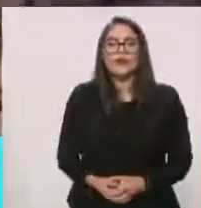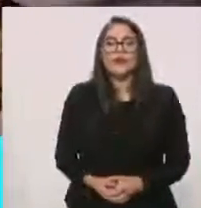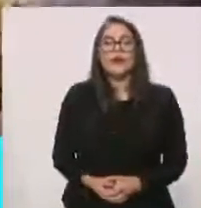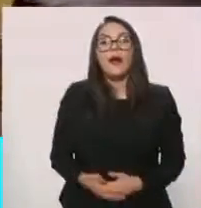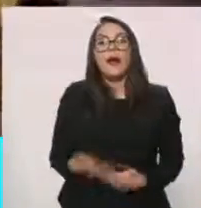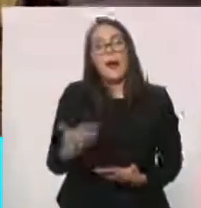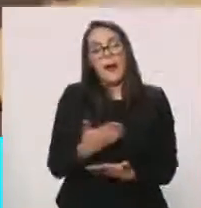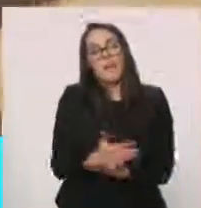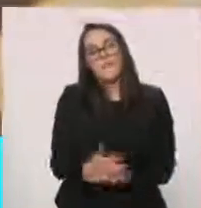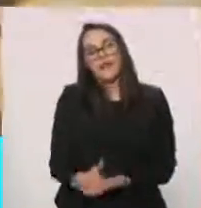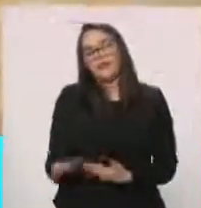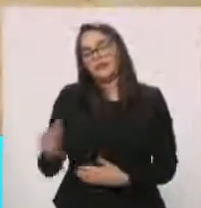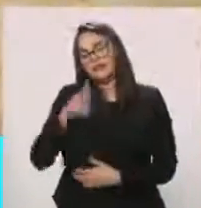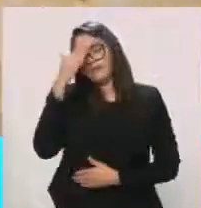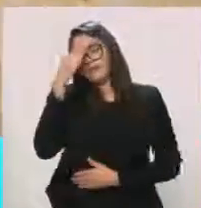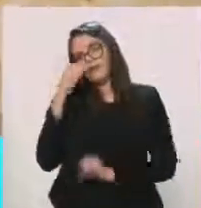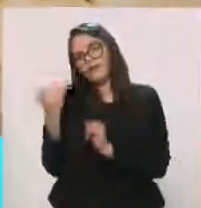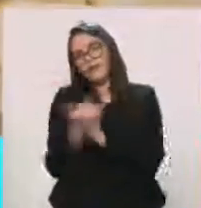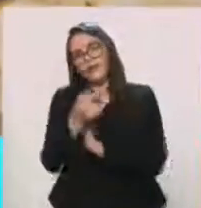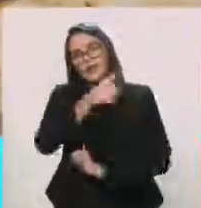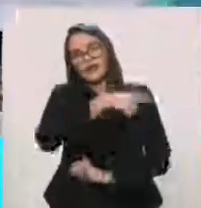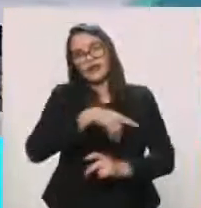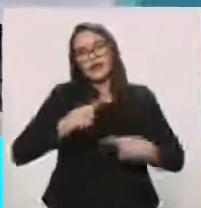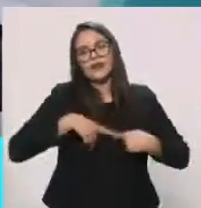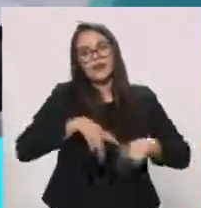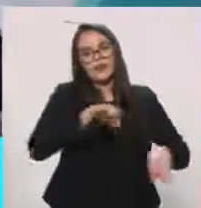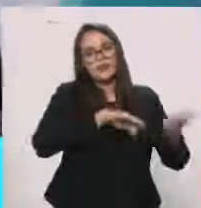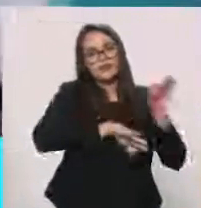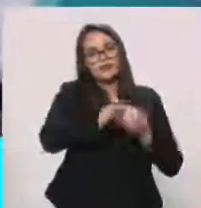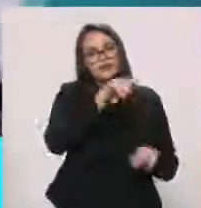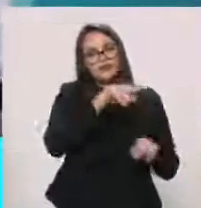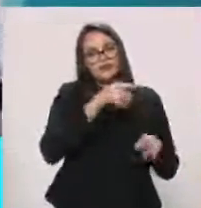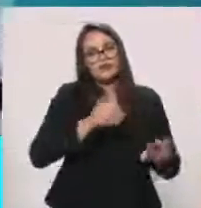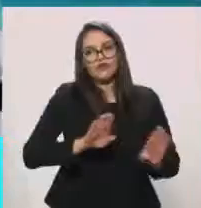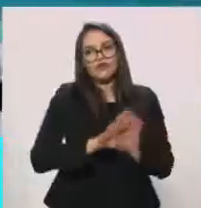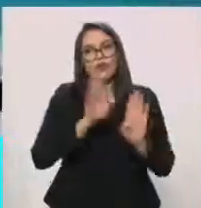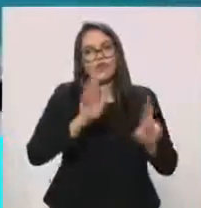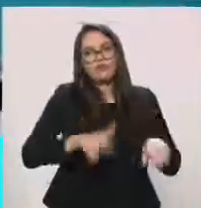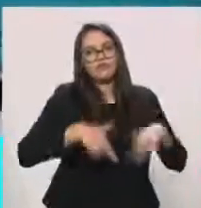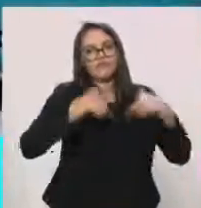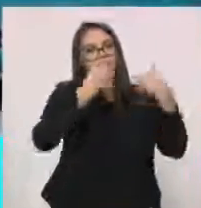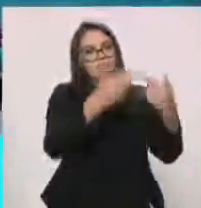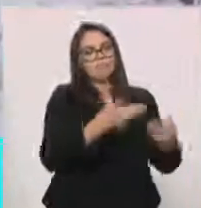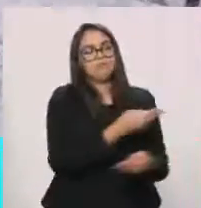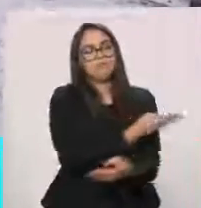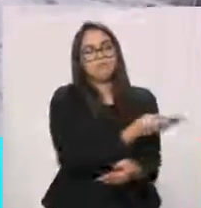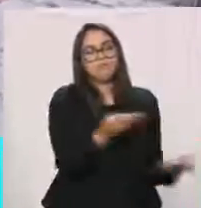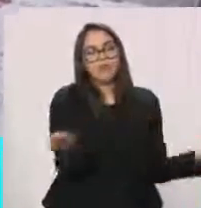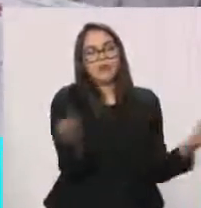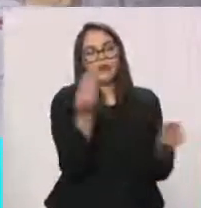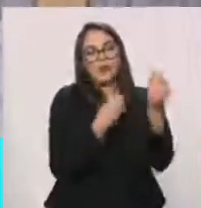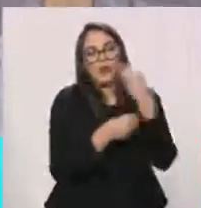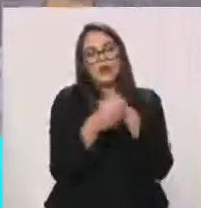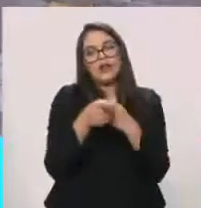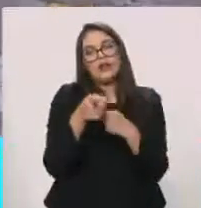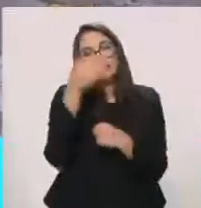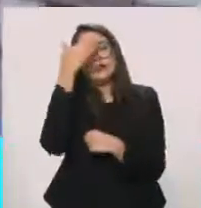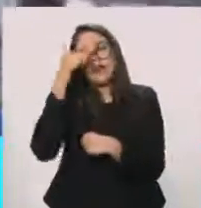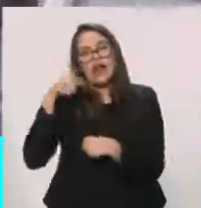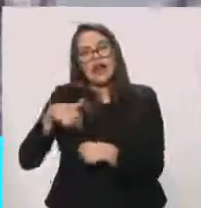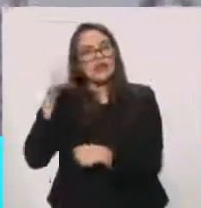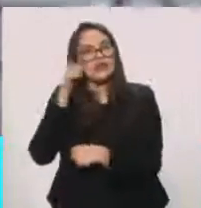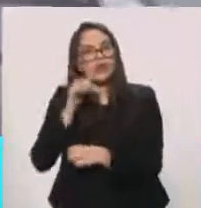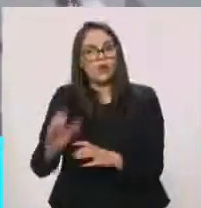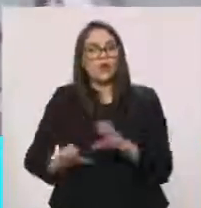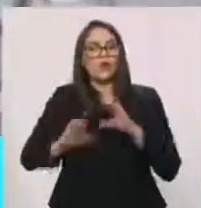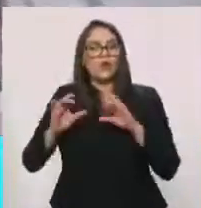que está recibiendo pues estos regalos, este gesto de generosidad, que se toman en cuenta todas las medidas de higiene para que los